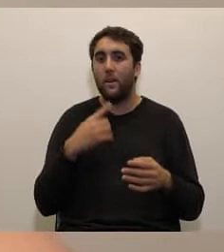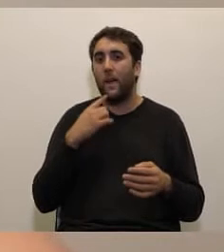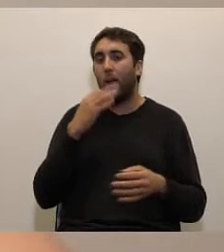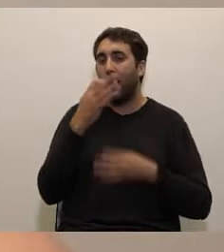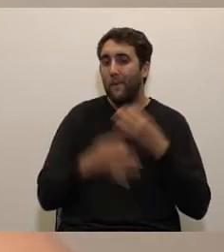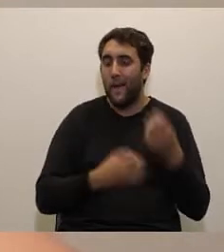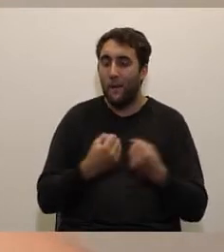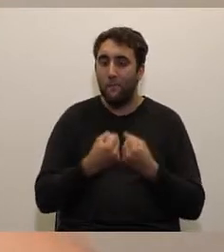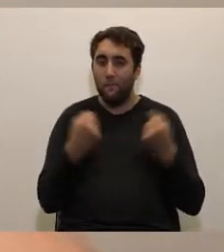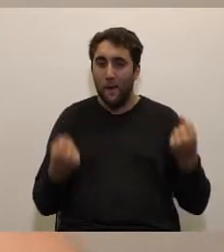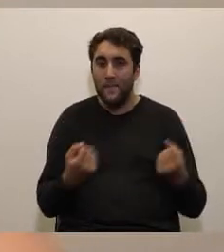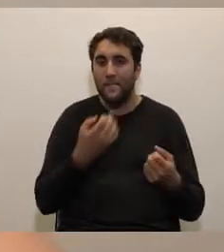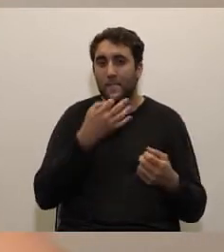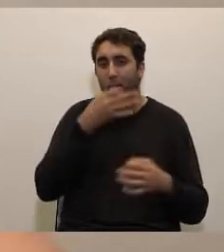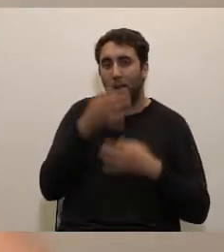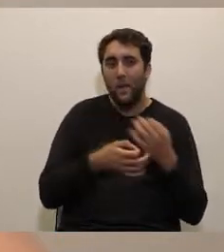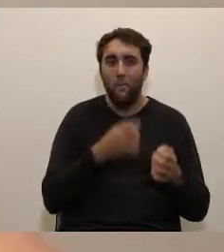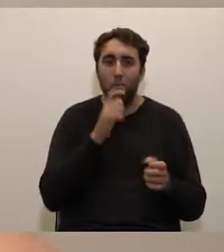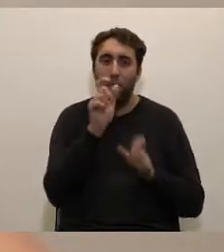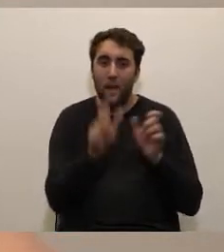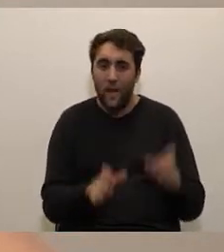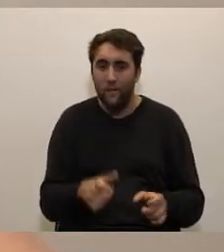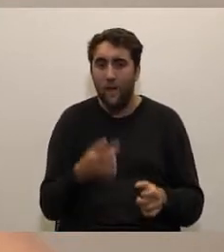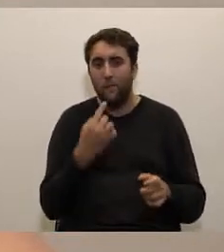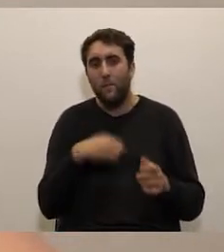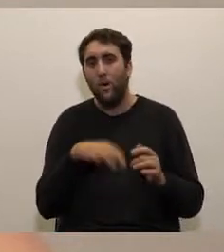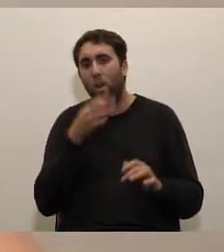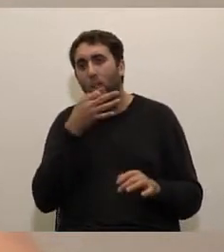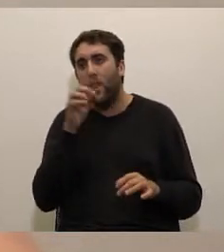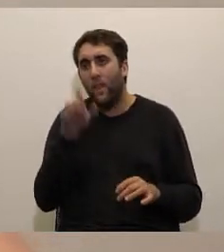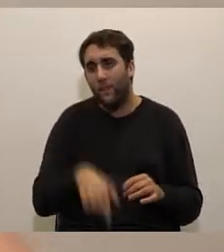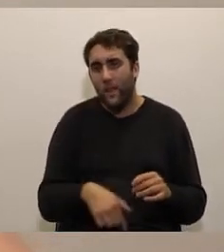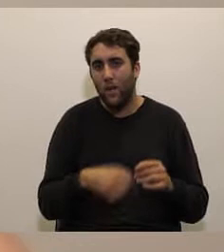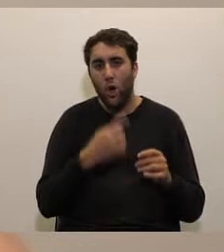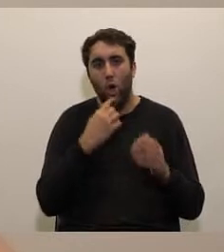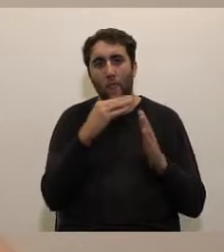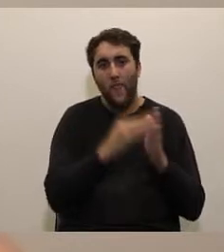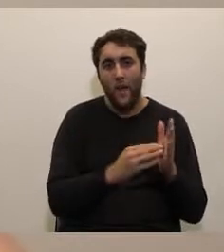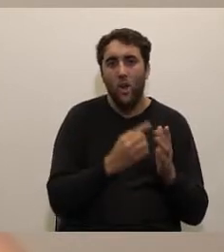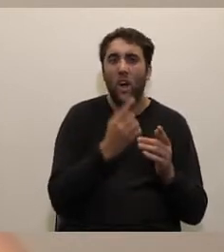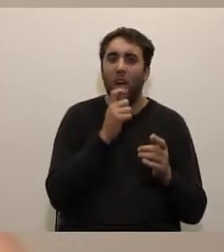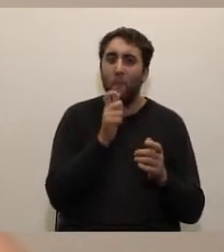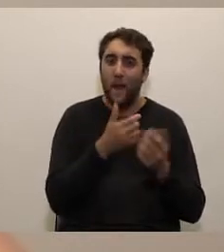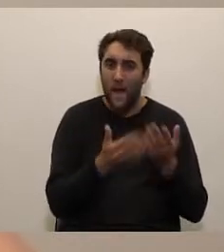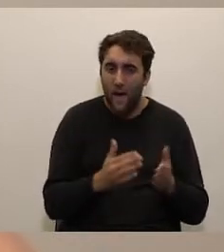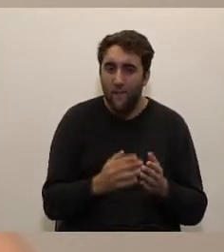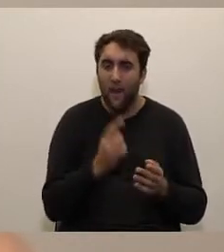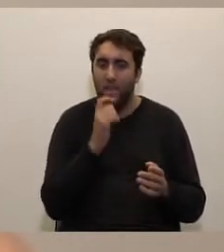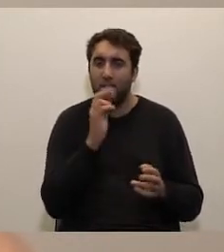a qué hacíamos referencia cuando hablábamos de estándares, cuando hablábamos de datos, qué era la apertura, qué era lo que estábamos